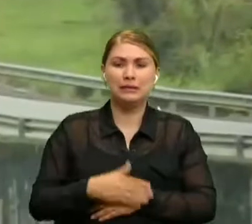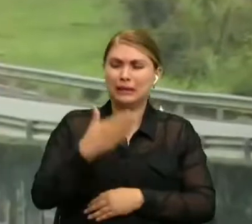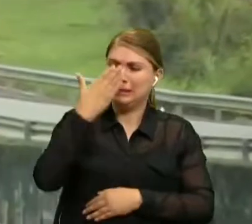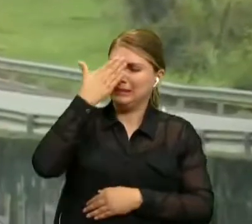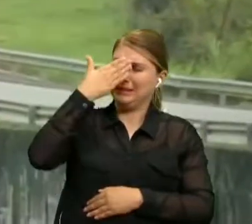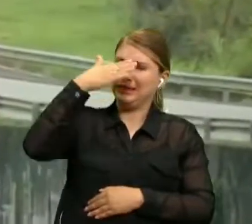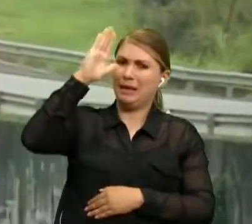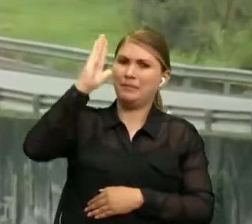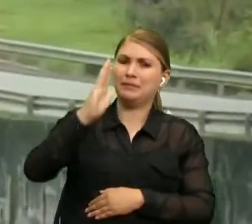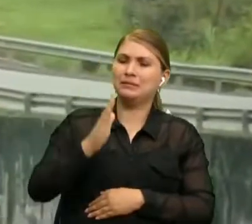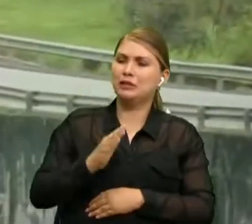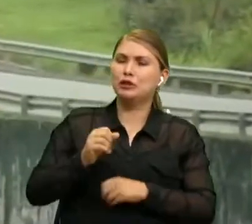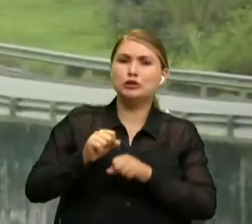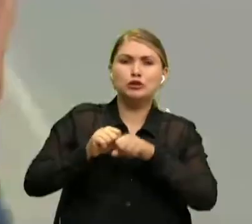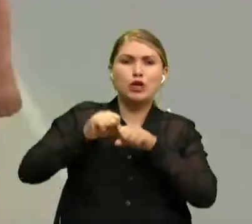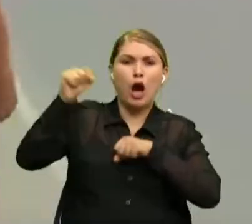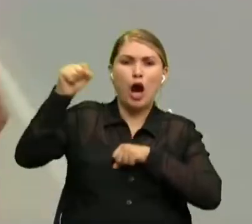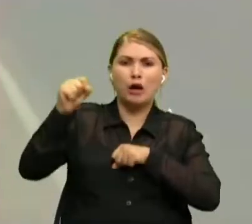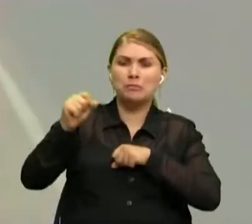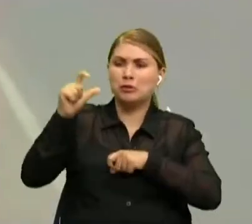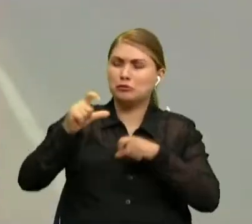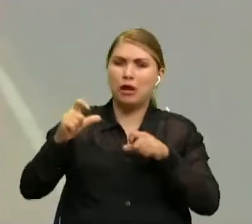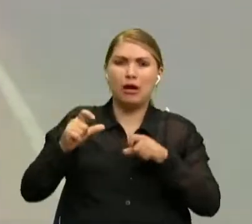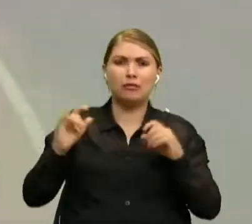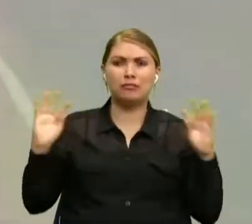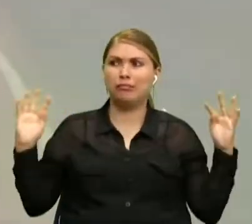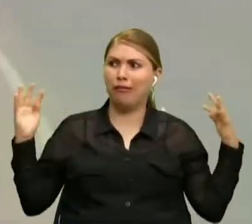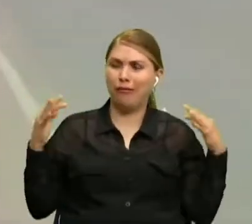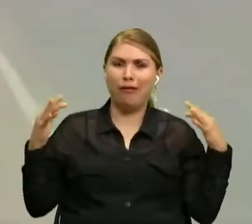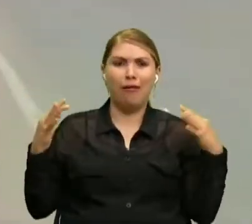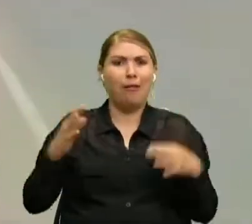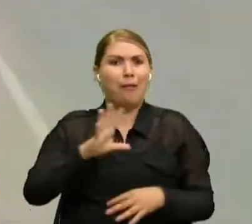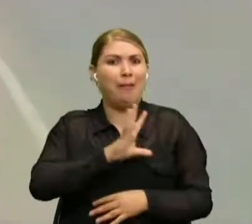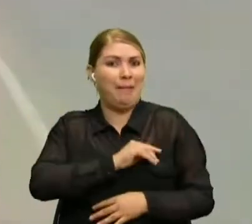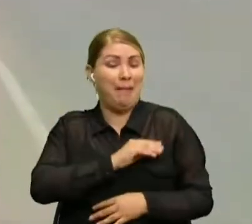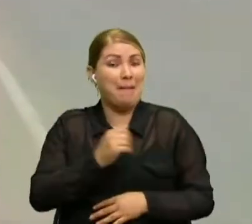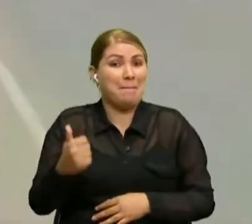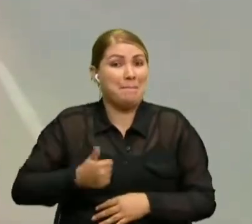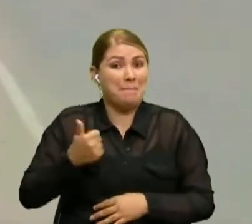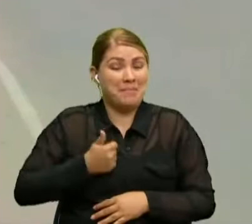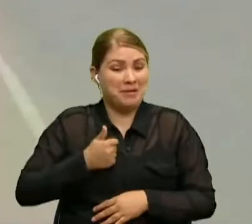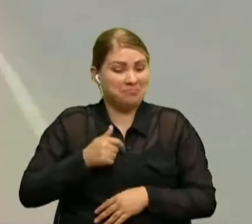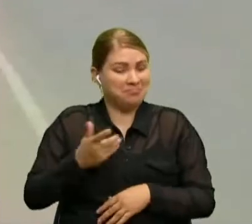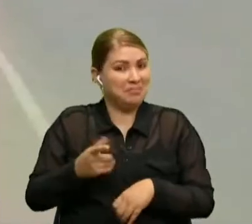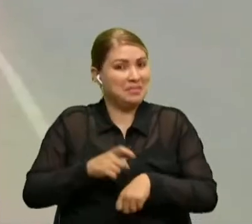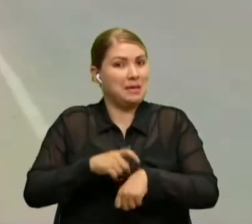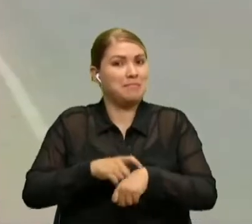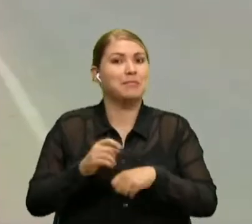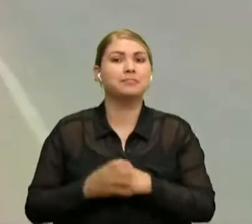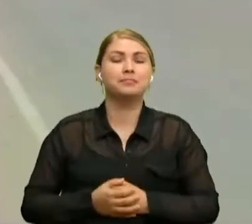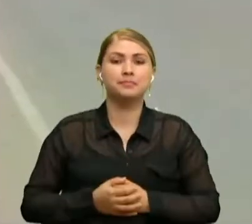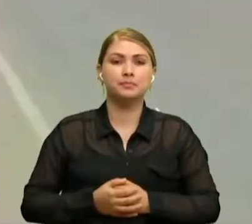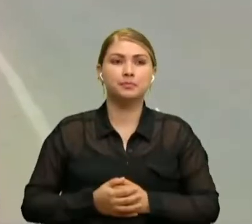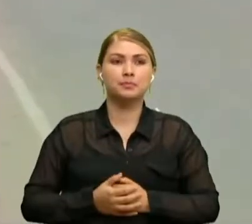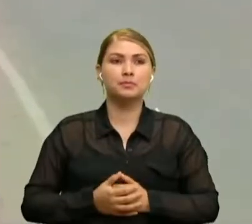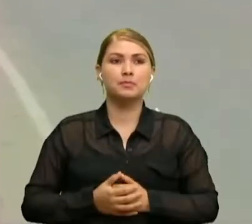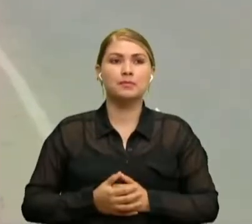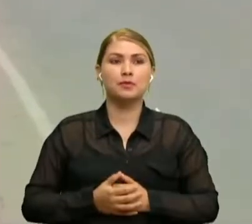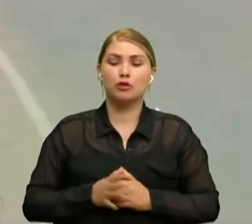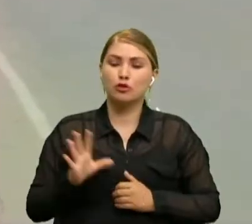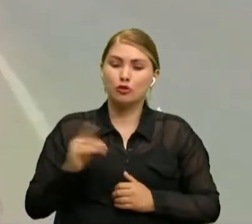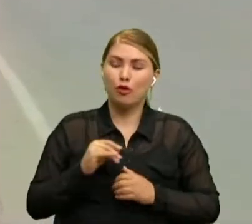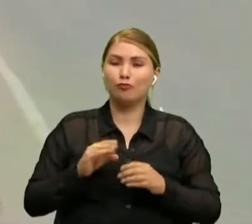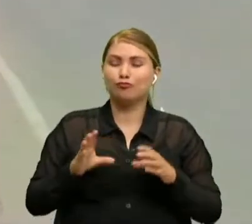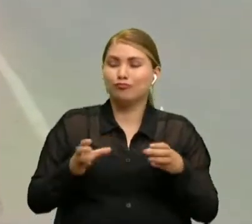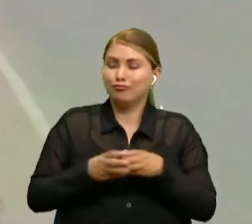pasaba por la ciudad del Socorro, y toda la gente está muy contenta y aprovechando estos momentos para que estemos